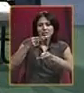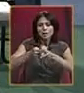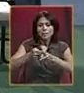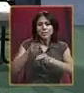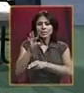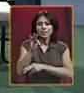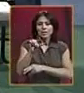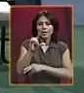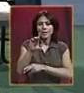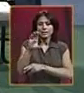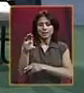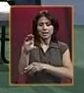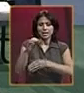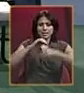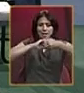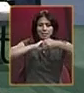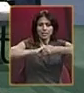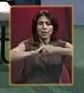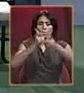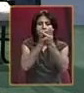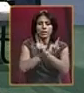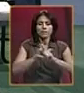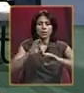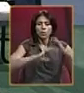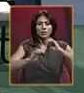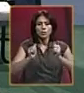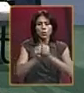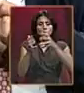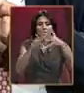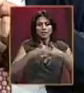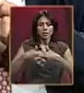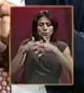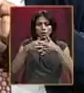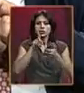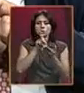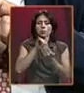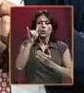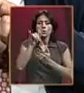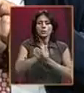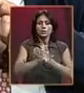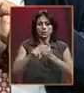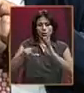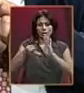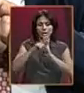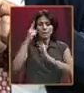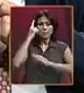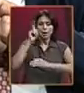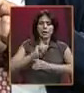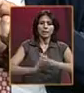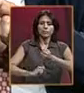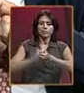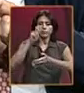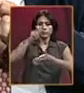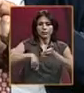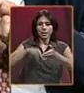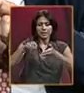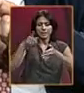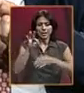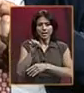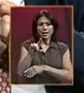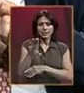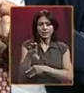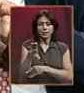es un proyecto de ley para ratificar ese tratado. Y sobre eso es que nos vamos a manifestar. Y no hay que perder de